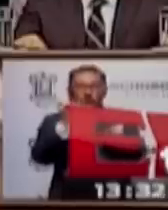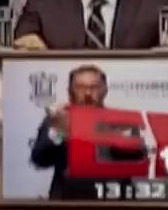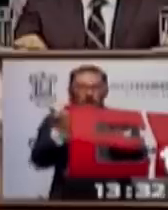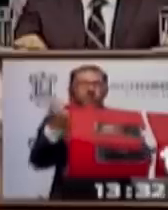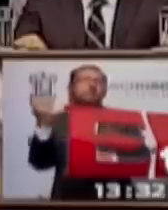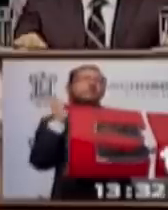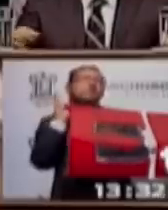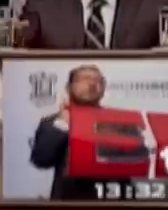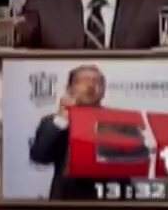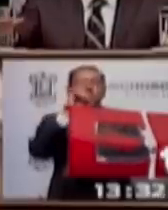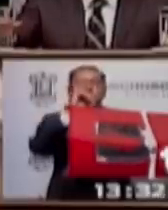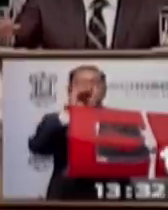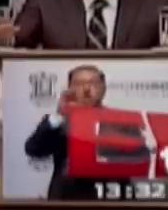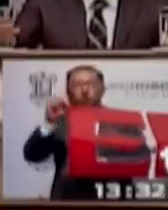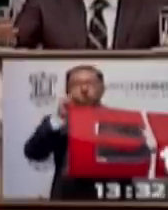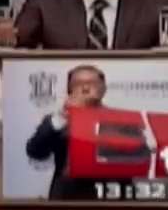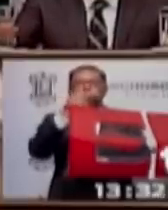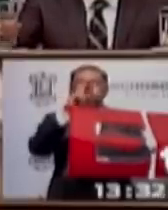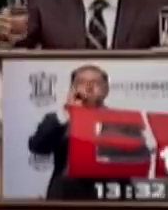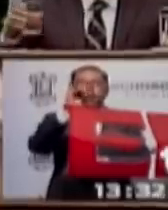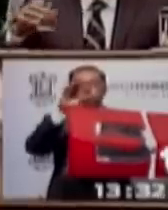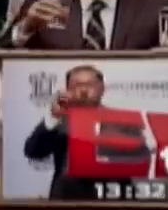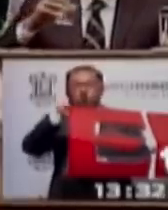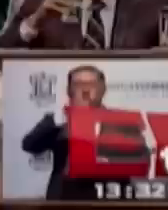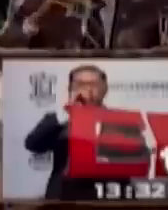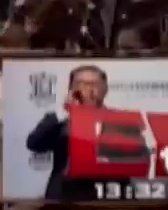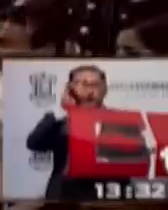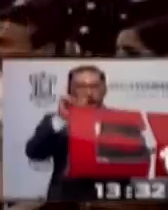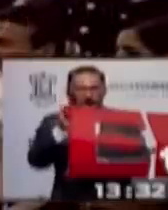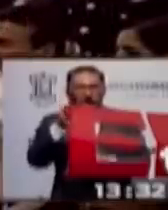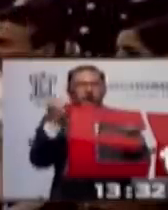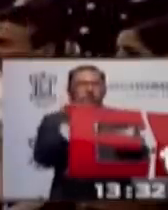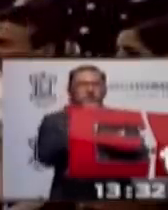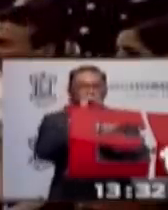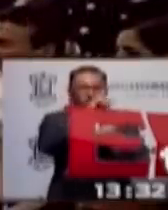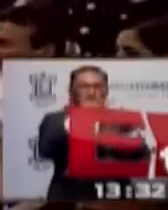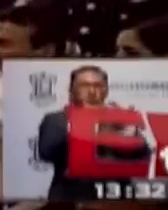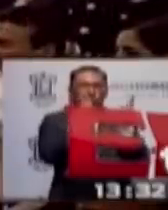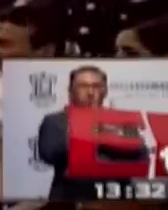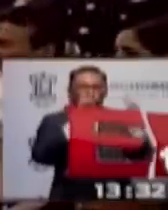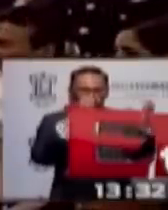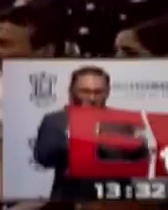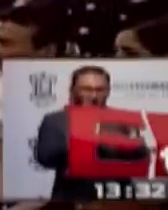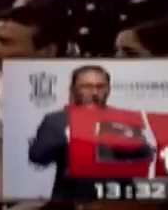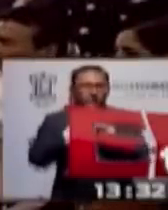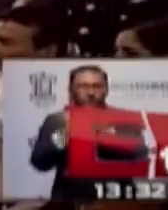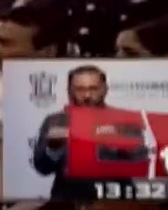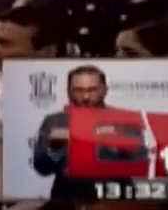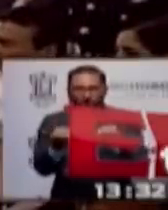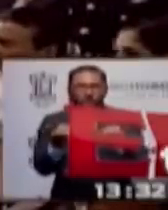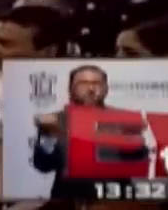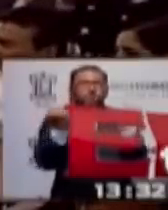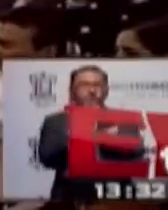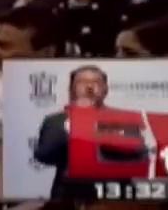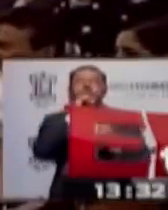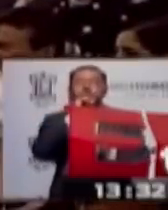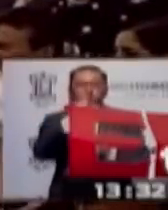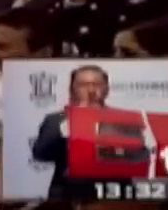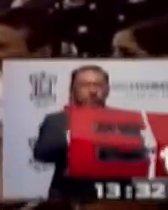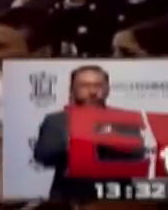al diputado Carlos Humberto Quintana, con él a la fracción parlamentaria. Saludo